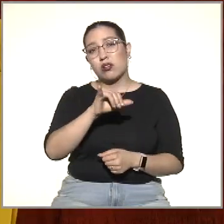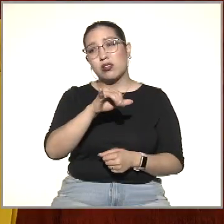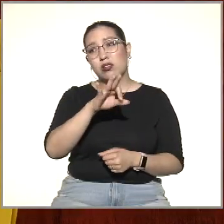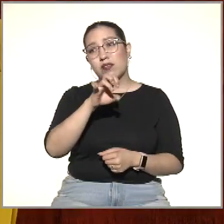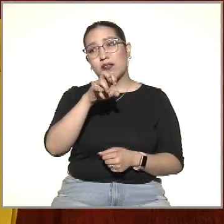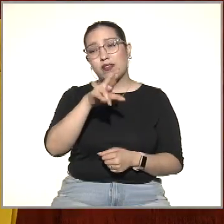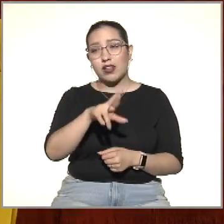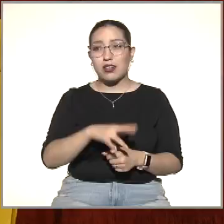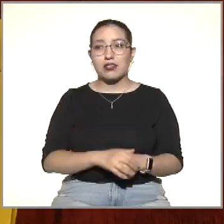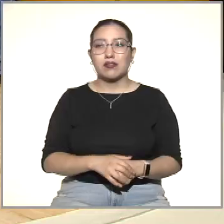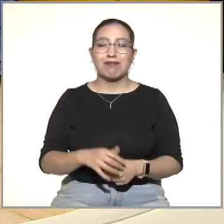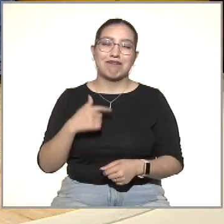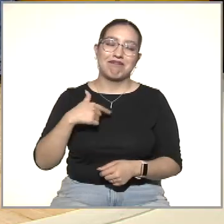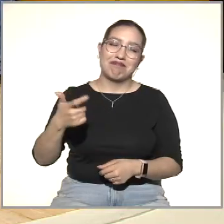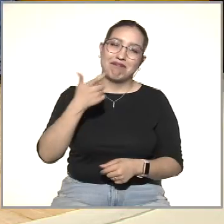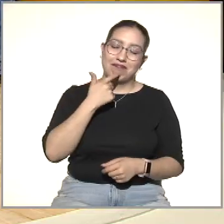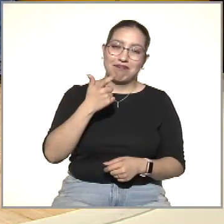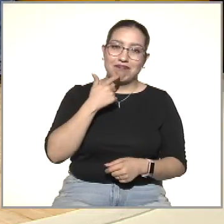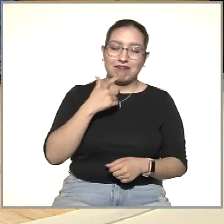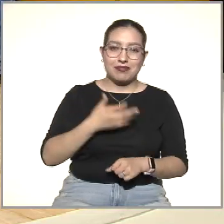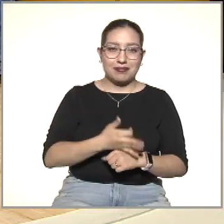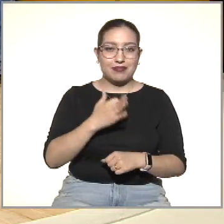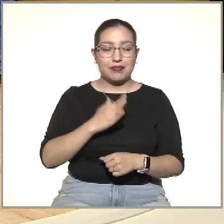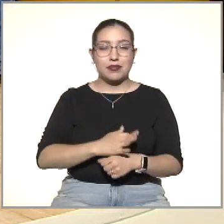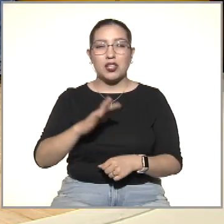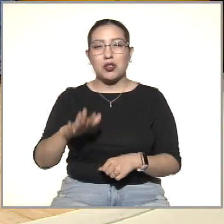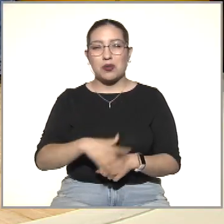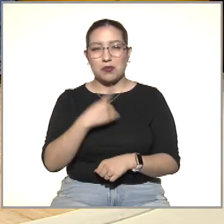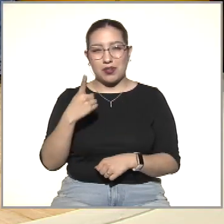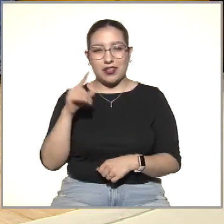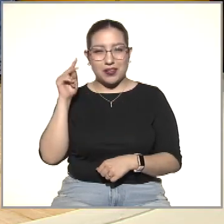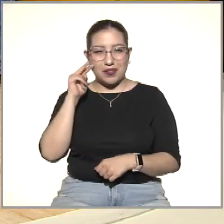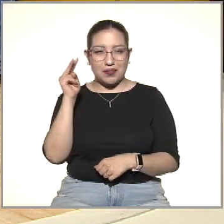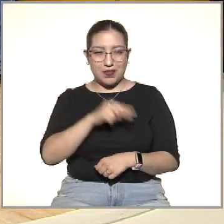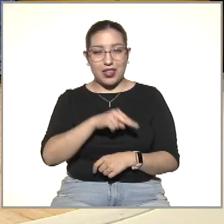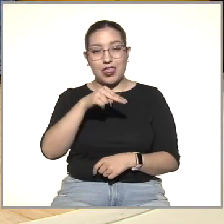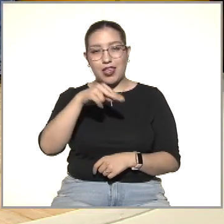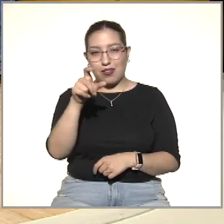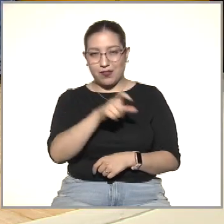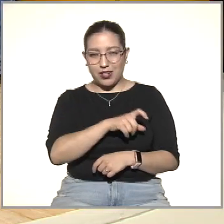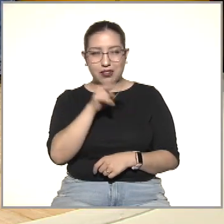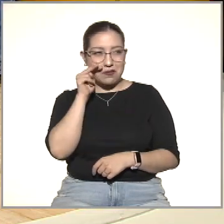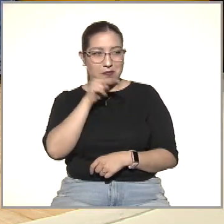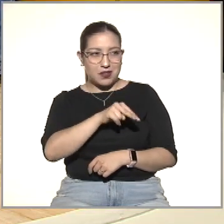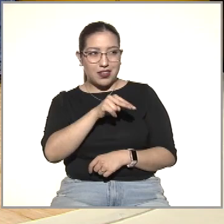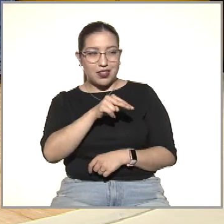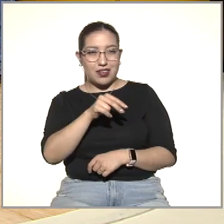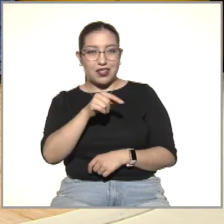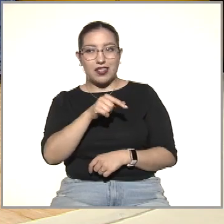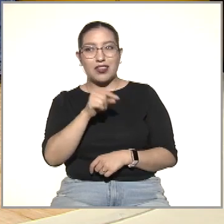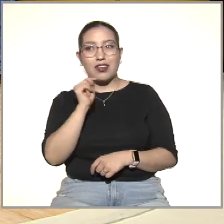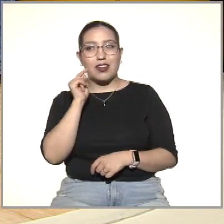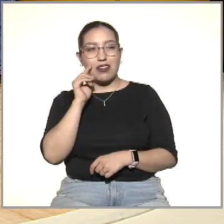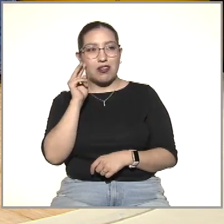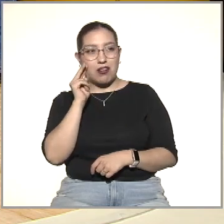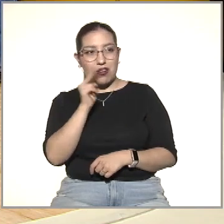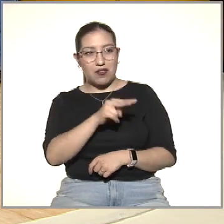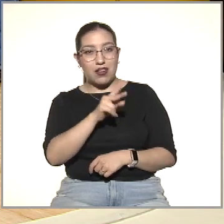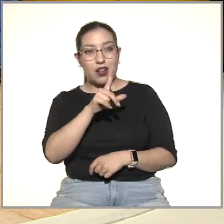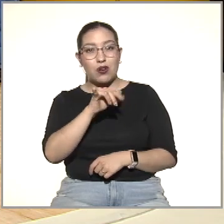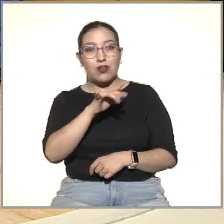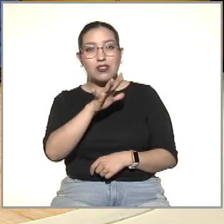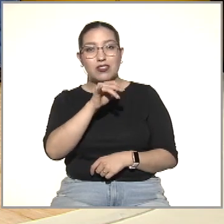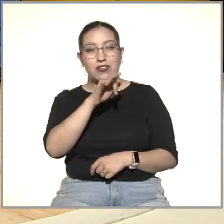me reía porque les decía, después de ver la serie de Lucifer de Netflix, pues ya quieres ponerle Lucifer, de lo bonito que está ese